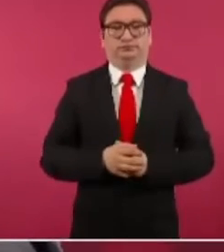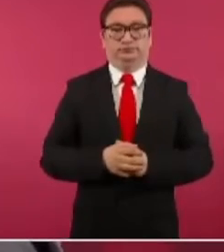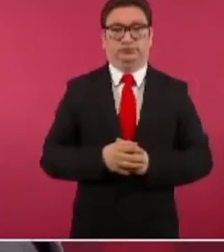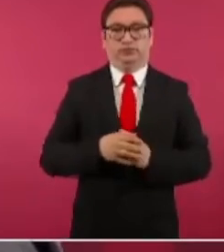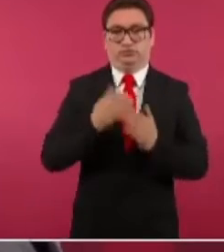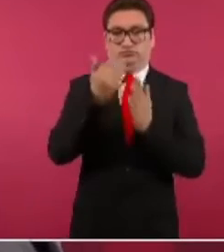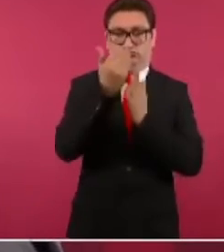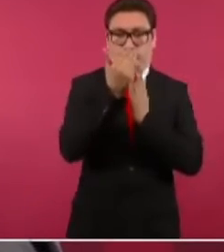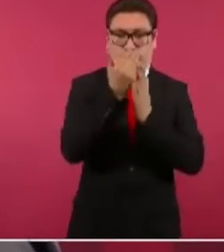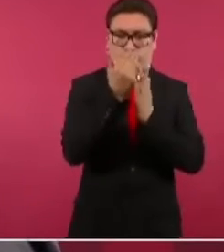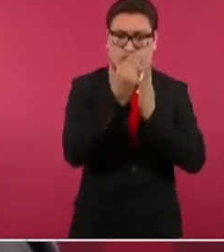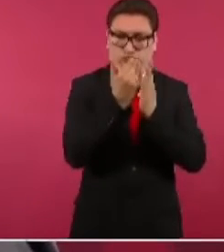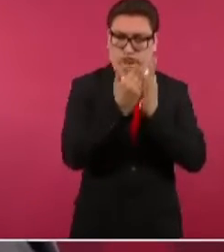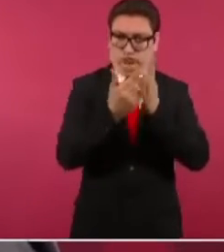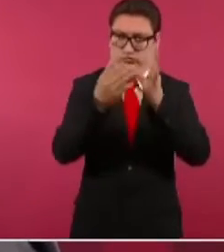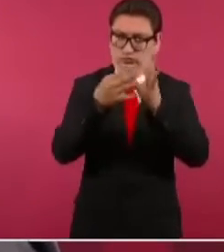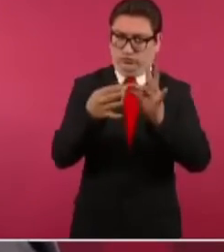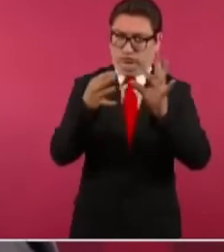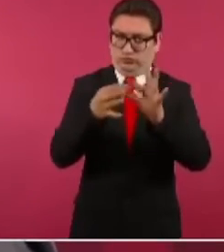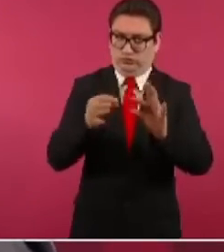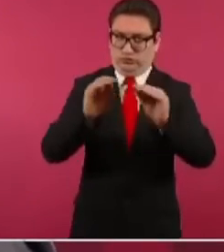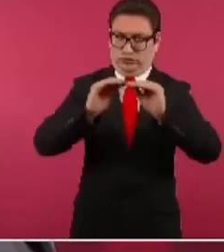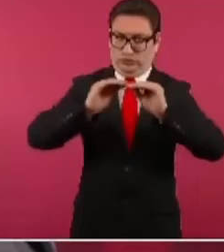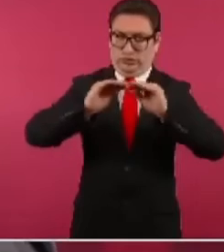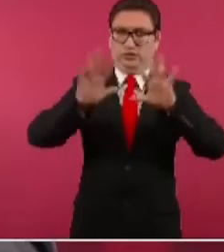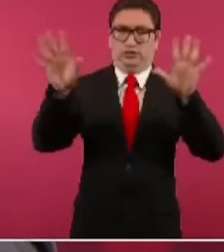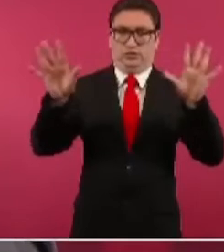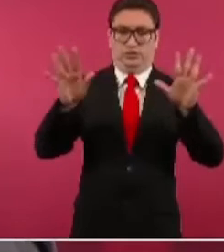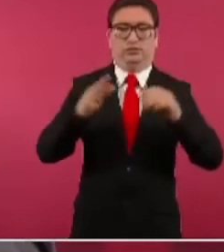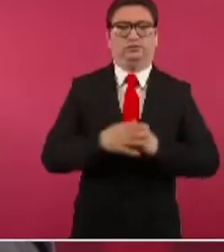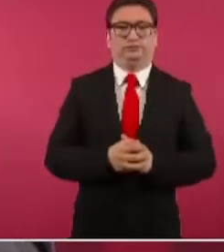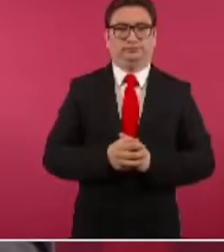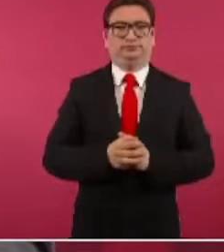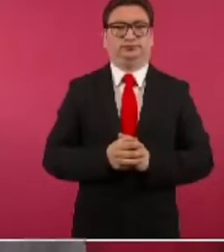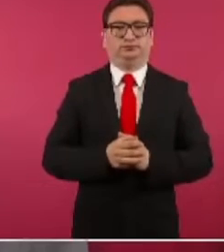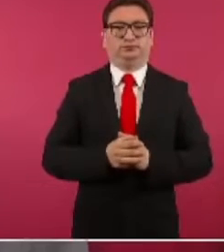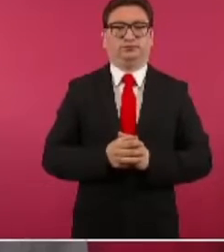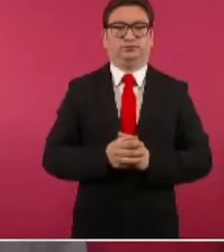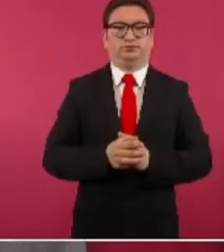detallado, fundado, lo pueden